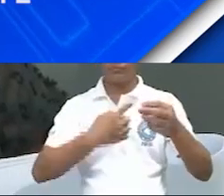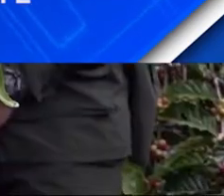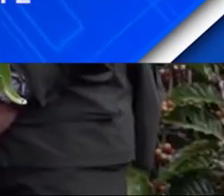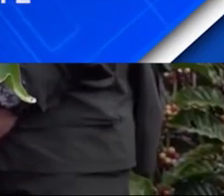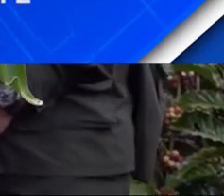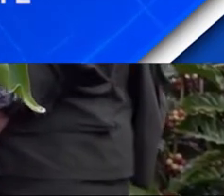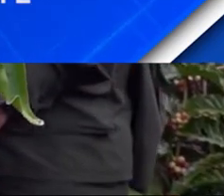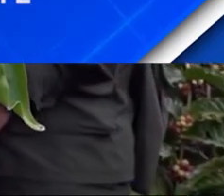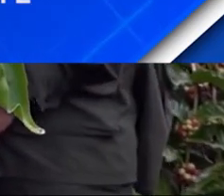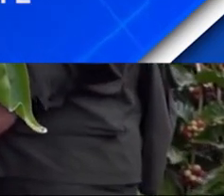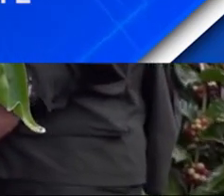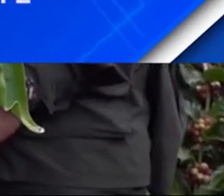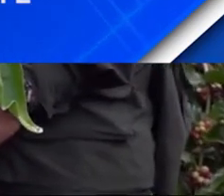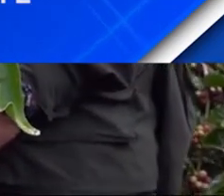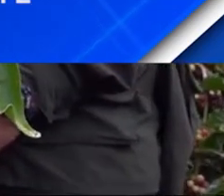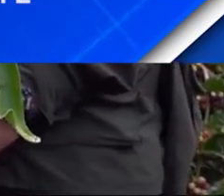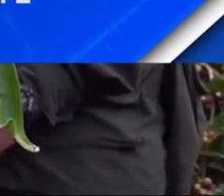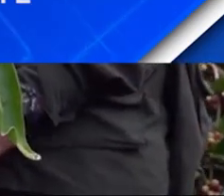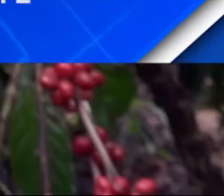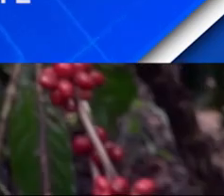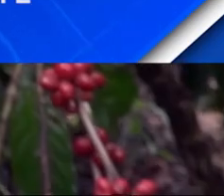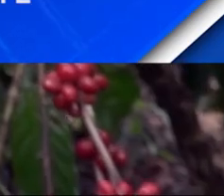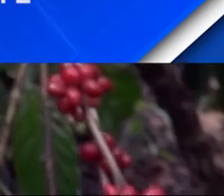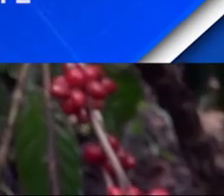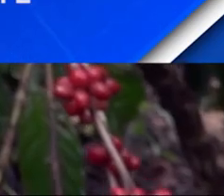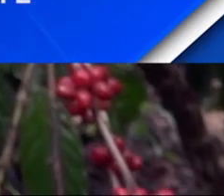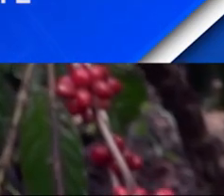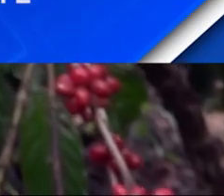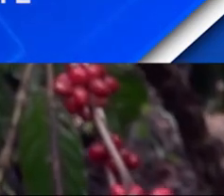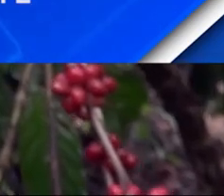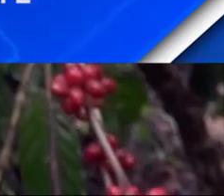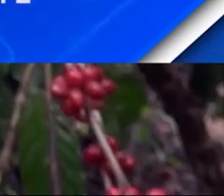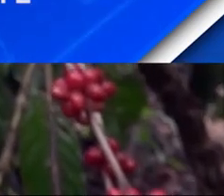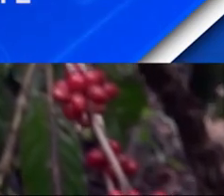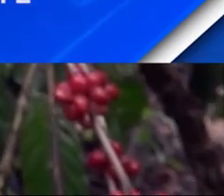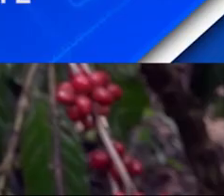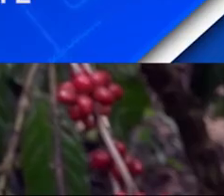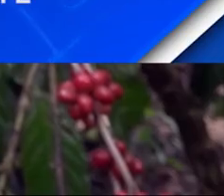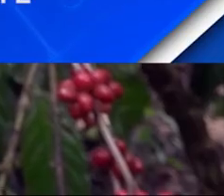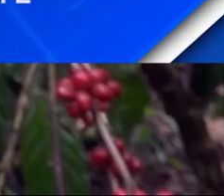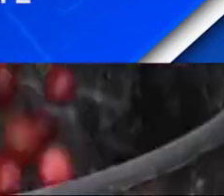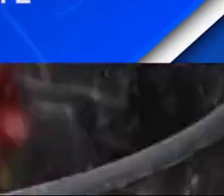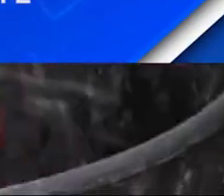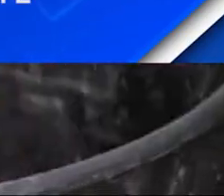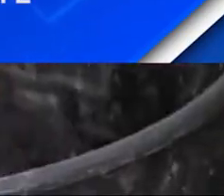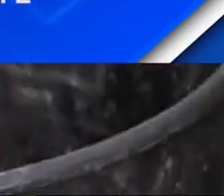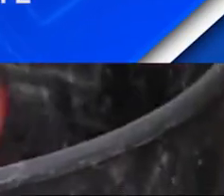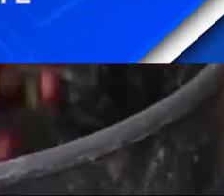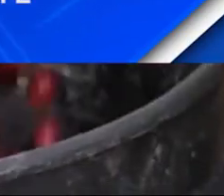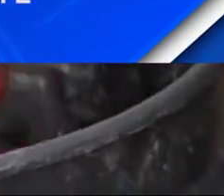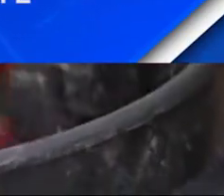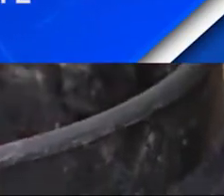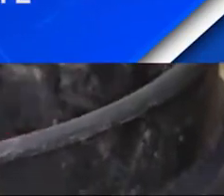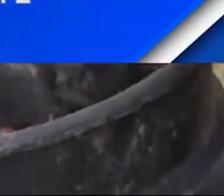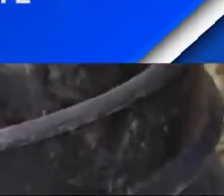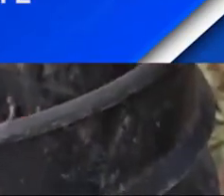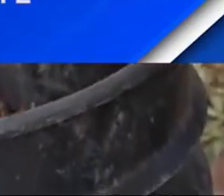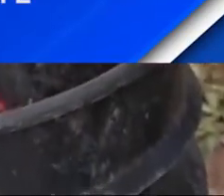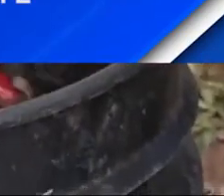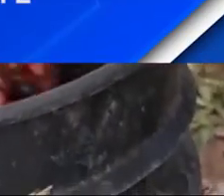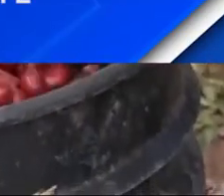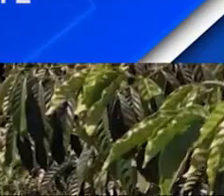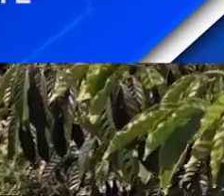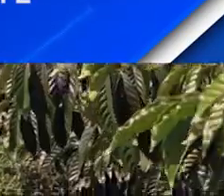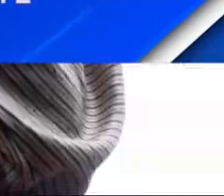Tres, alentar a los miembros a crear un sector sostenible del café en términos